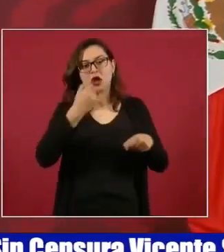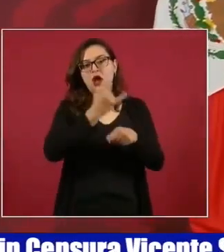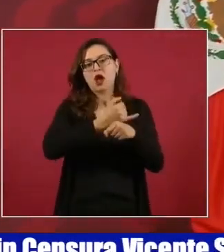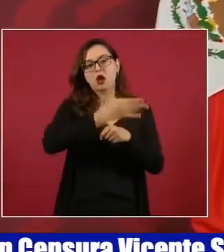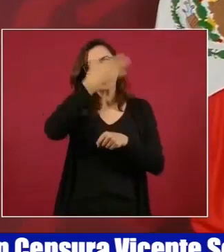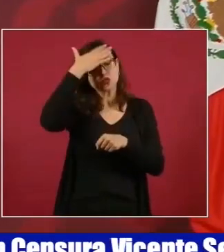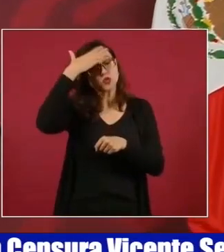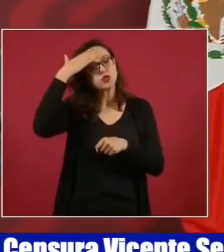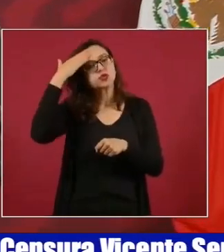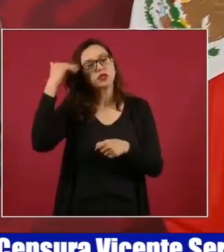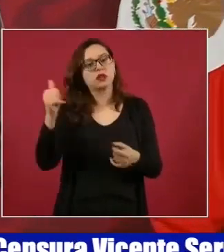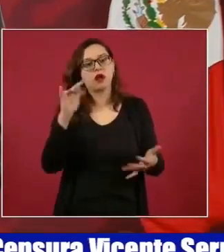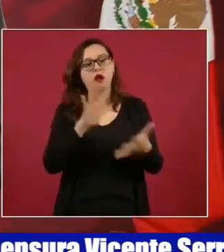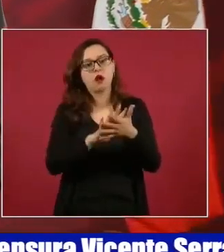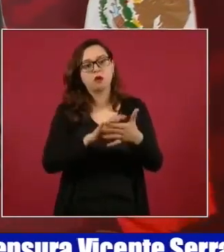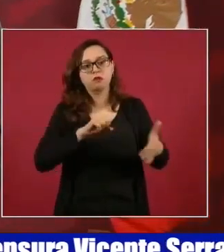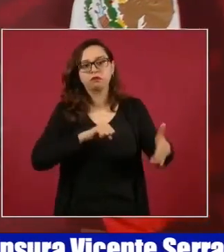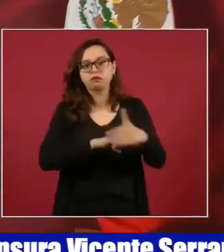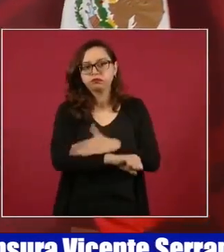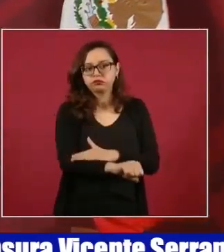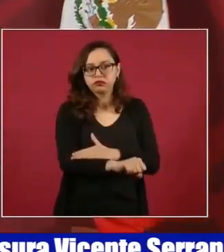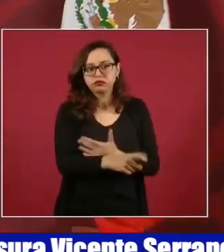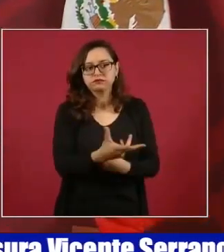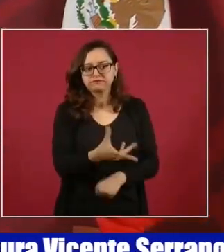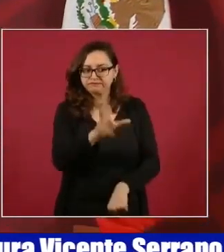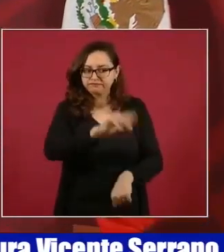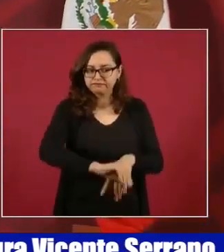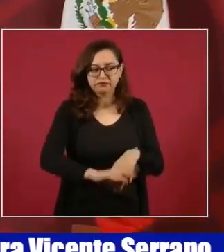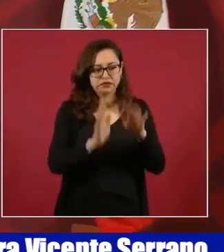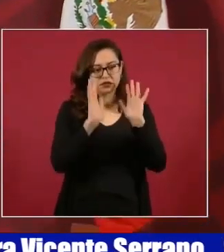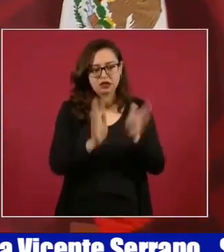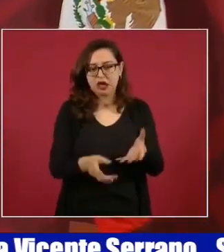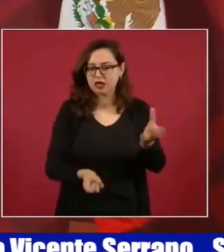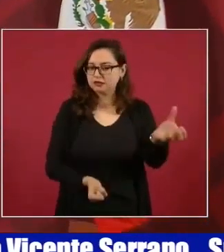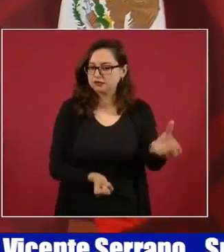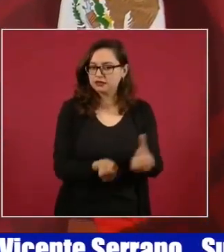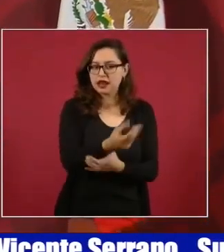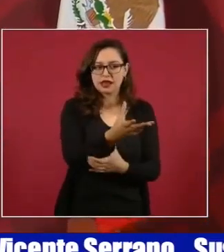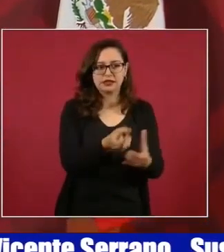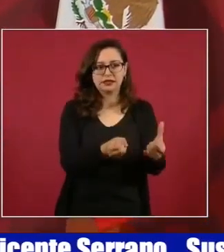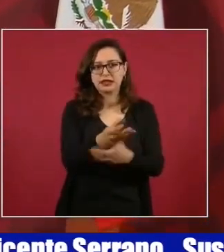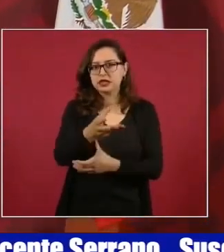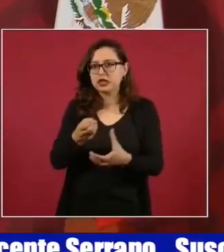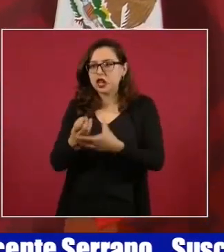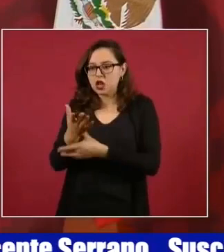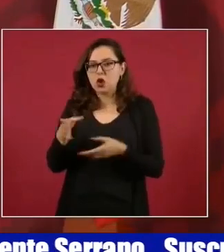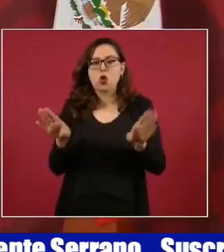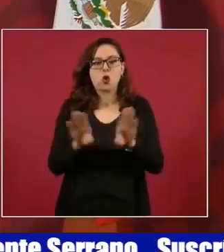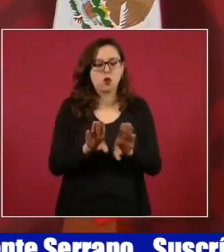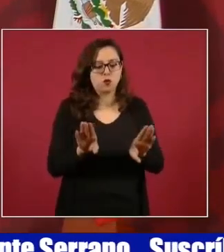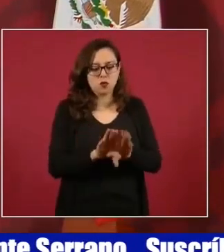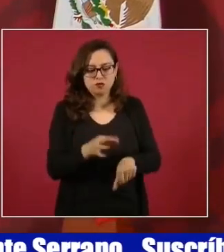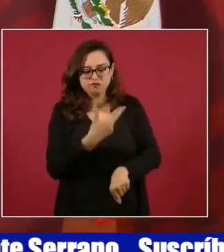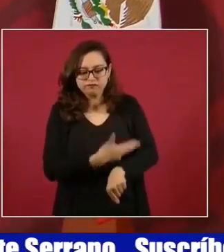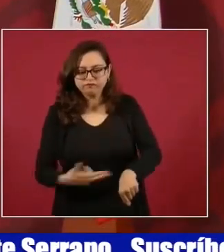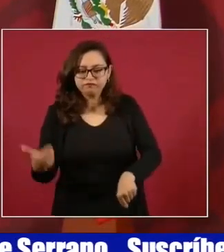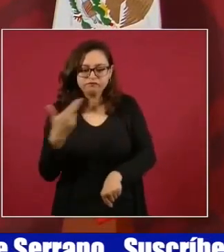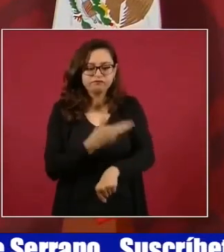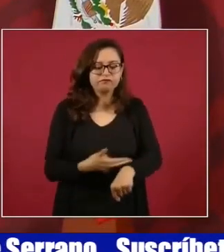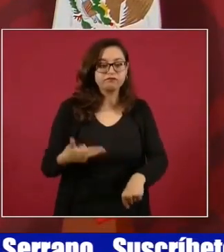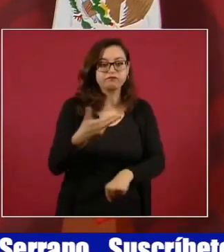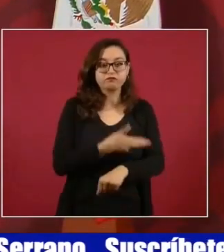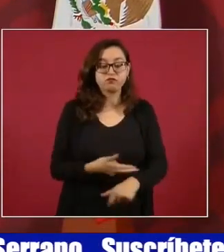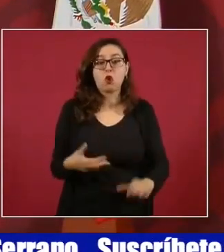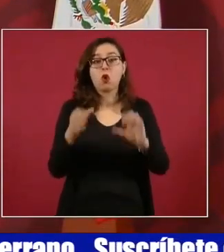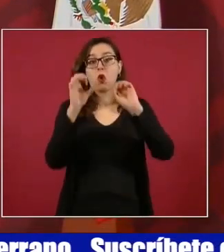posición, el posicionamiento de la Comisión Nacional de los Derechos Humanos, de pues saber que se trata en efecto de una crisis y que la crisis tiene que enfrentarse